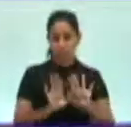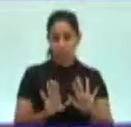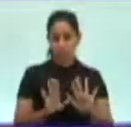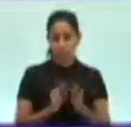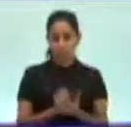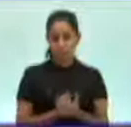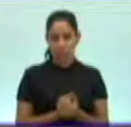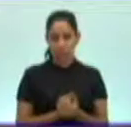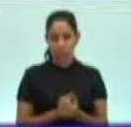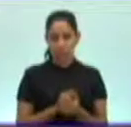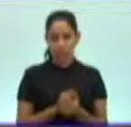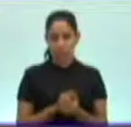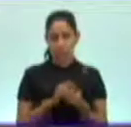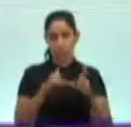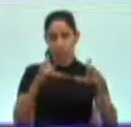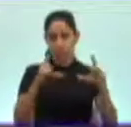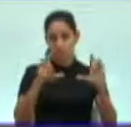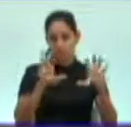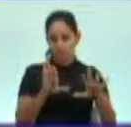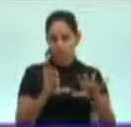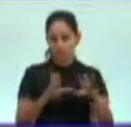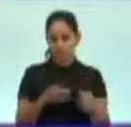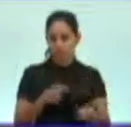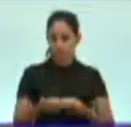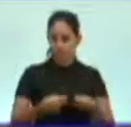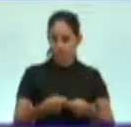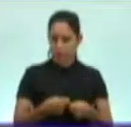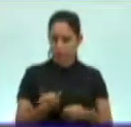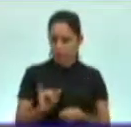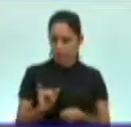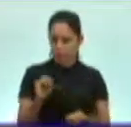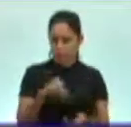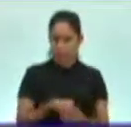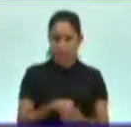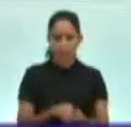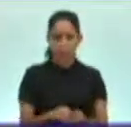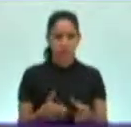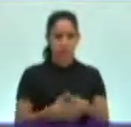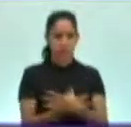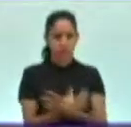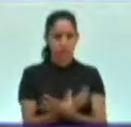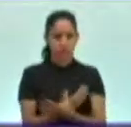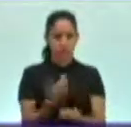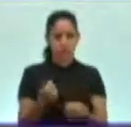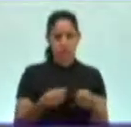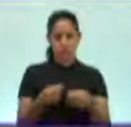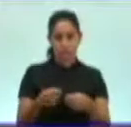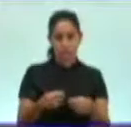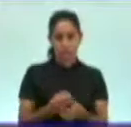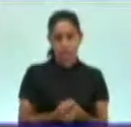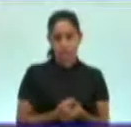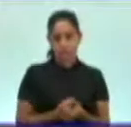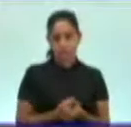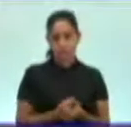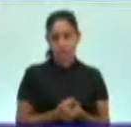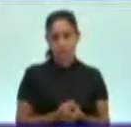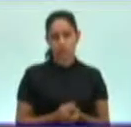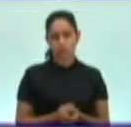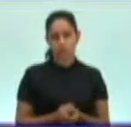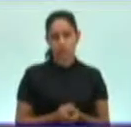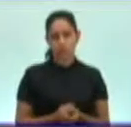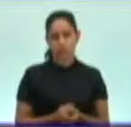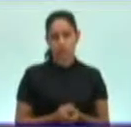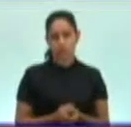imágenes venden, por lo tanto, los símbolos a su vez venden imágenes que edulcoran y enaltecen el